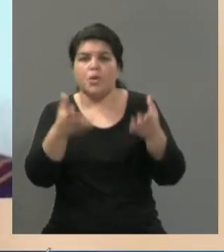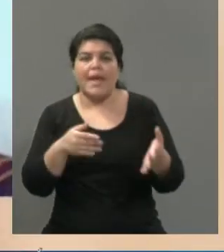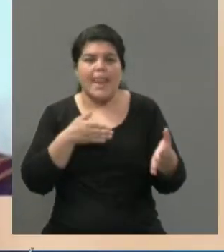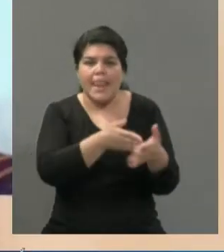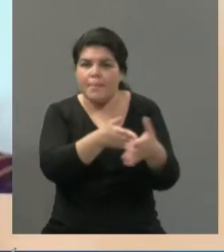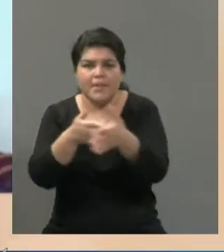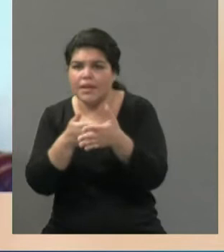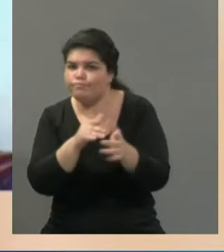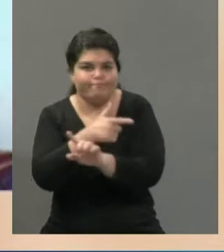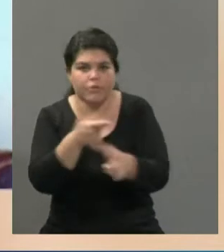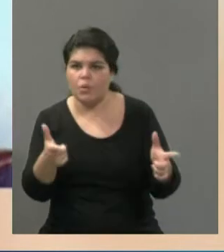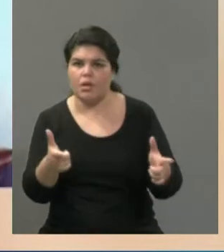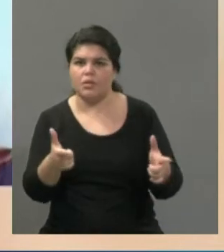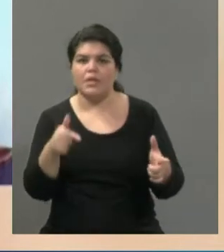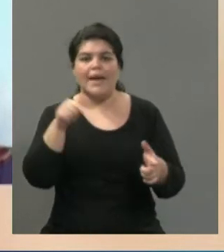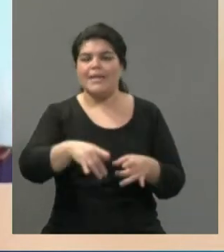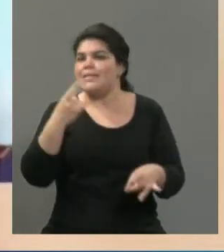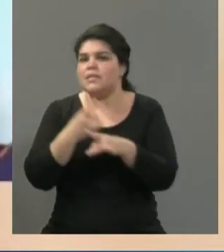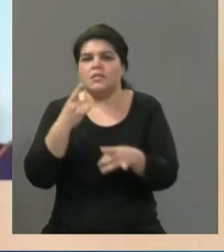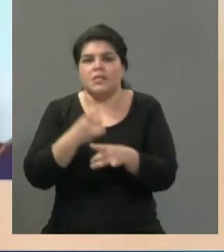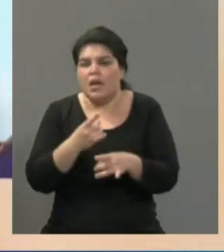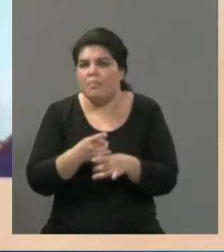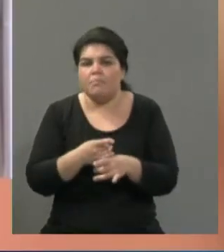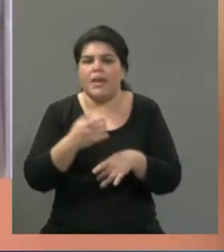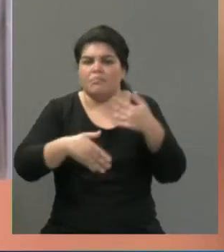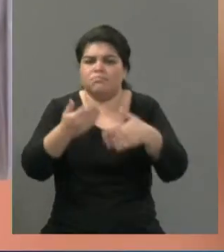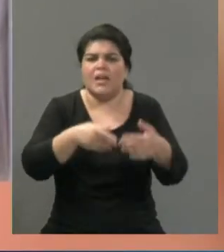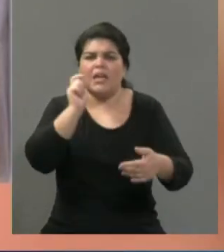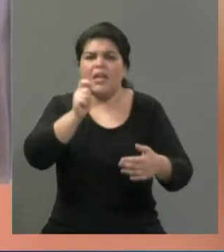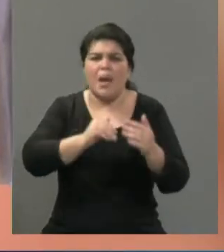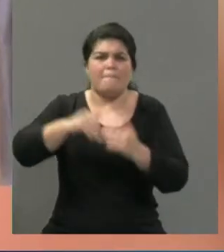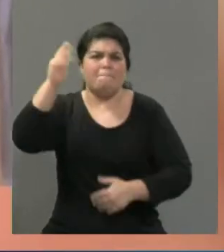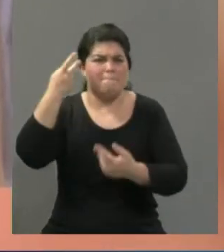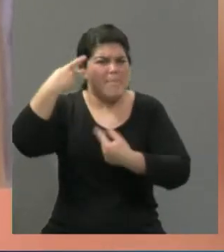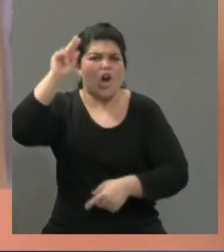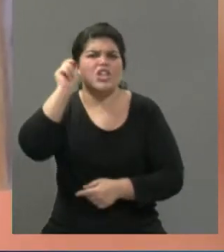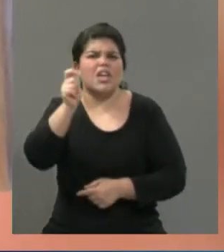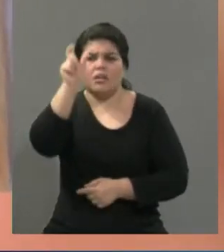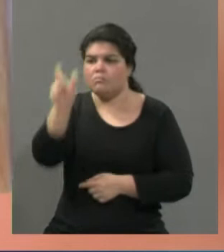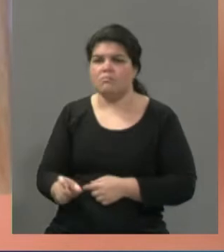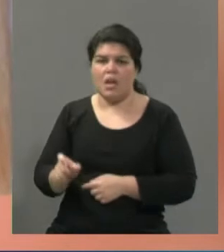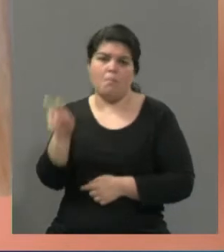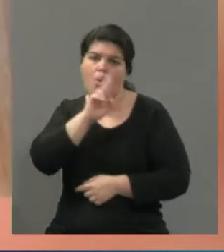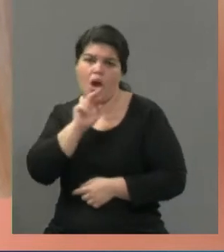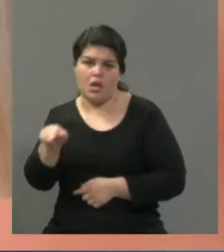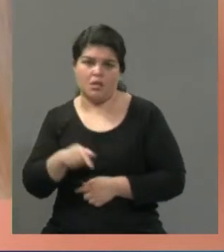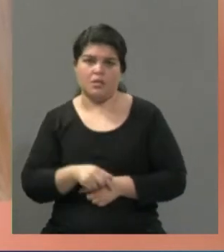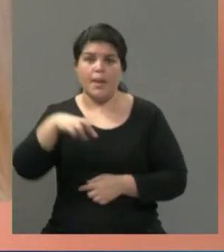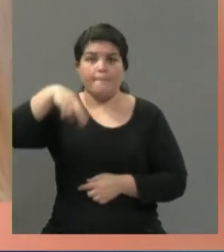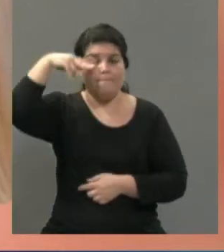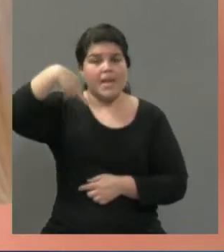y el límite termina siendo siempre el daño mayor a las mujeres. Florencia Peña se tuvo que ausentar de su programa. ¿Por